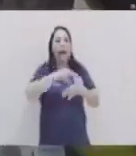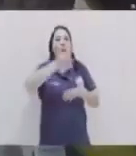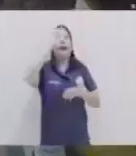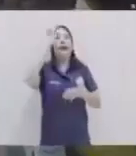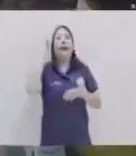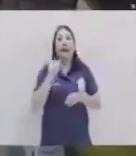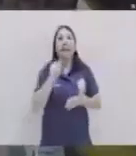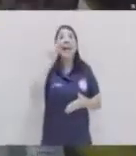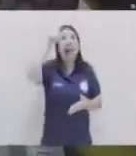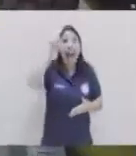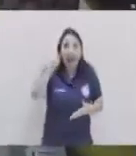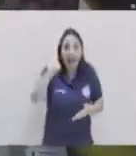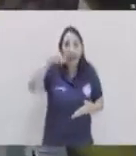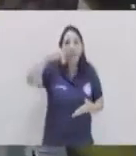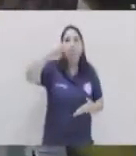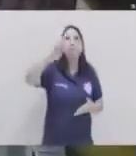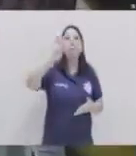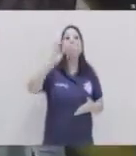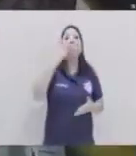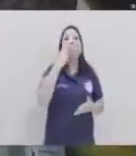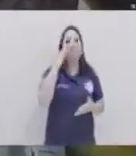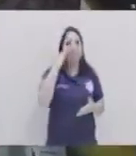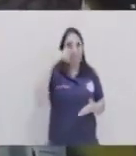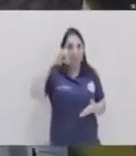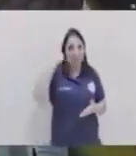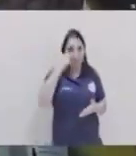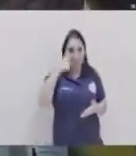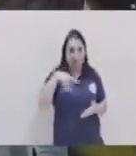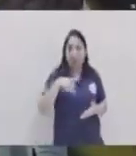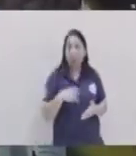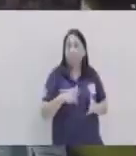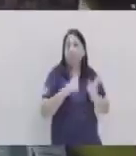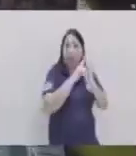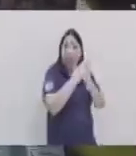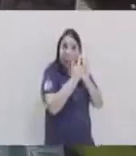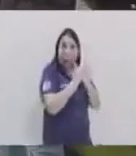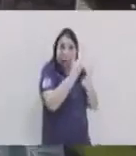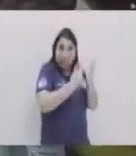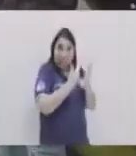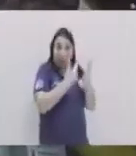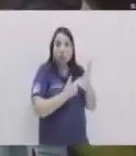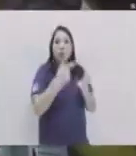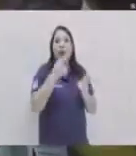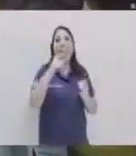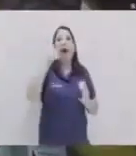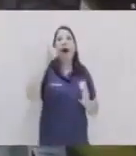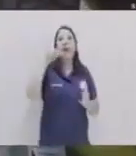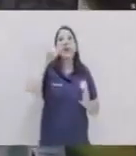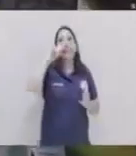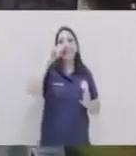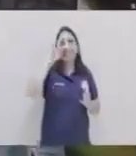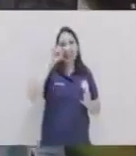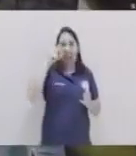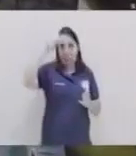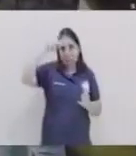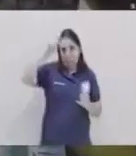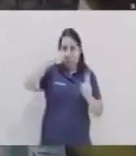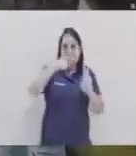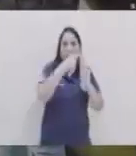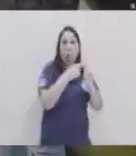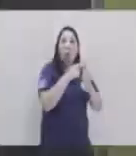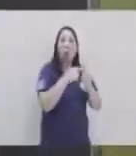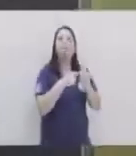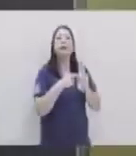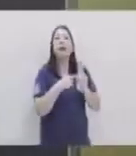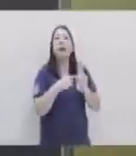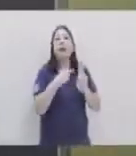la literatura azteca, que es la literatura náhuatl; la literatura maya, que es propia del área de Mesoamérica,